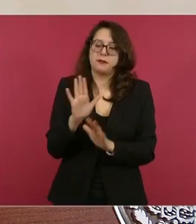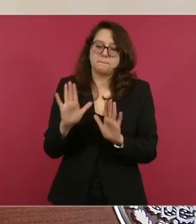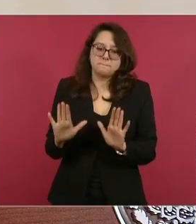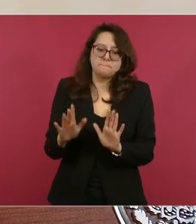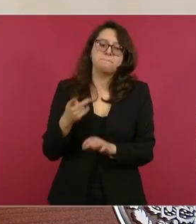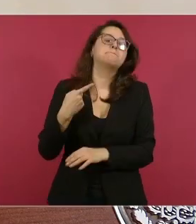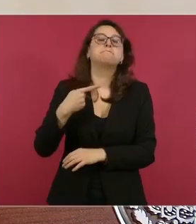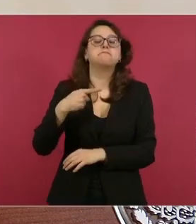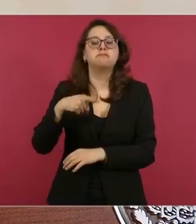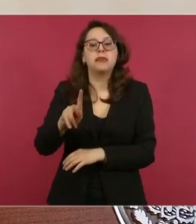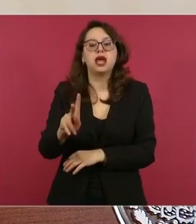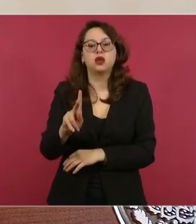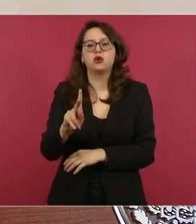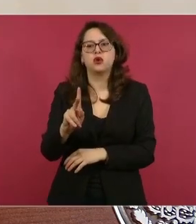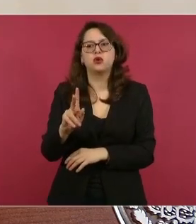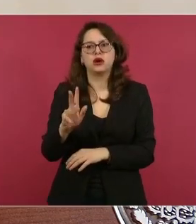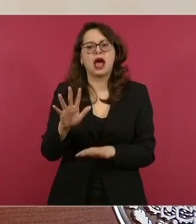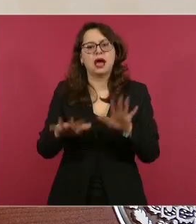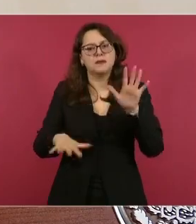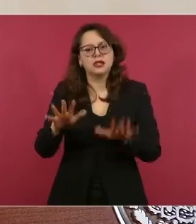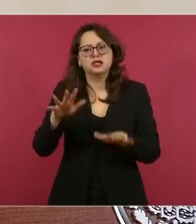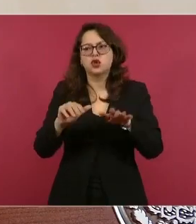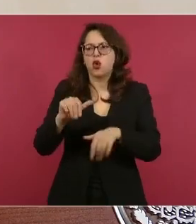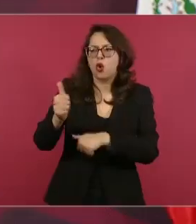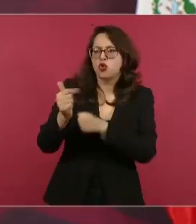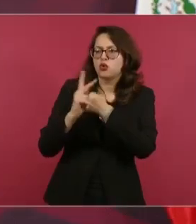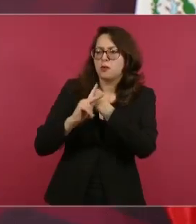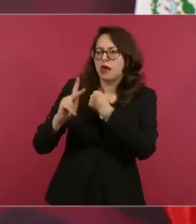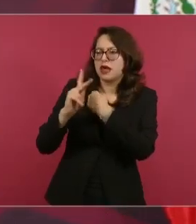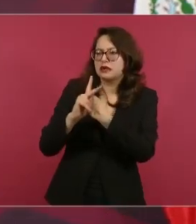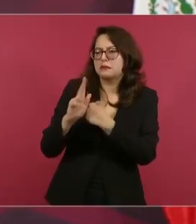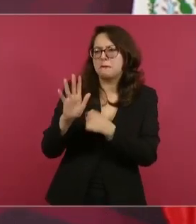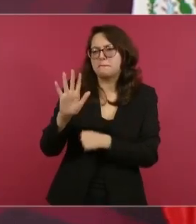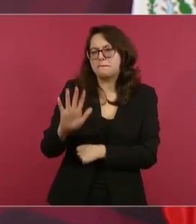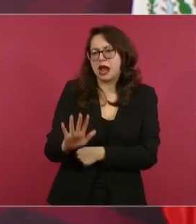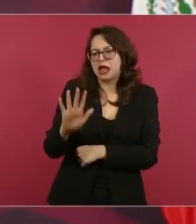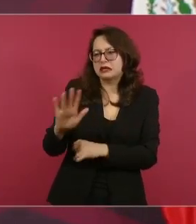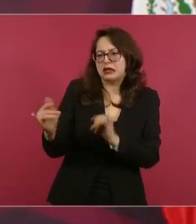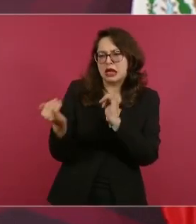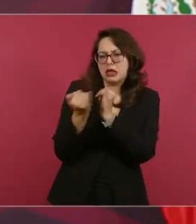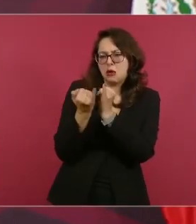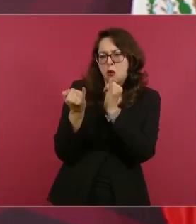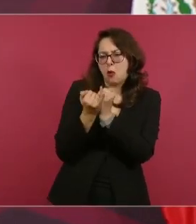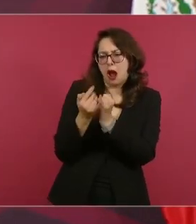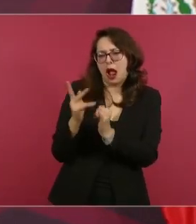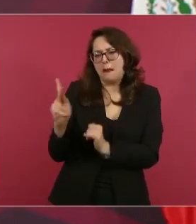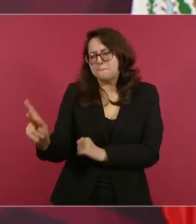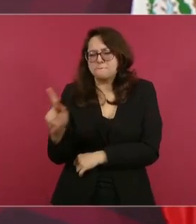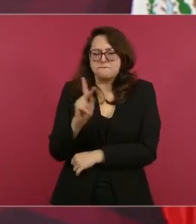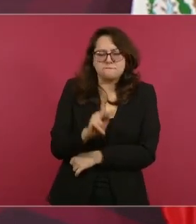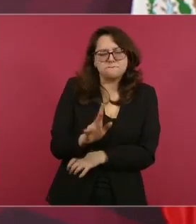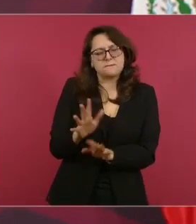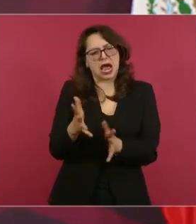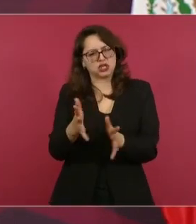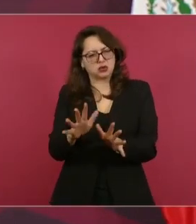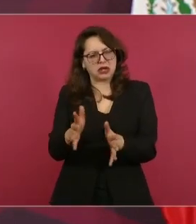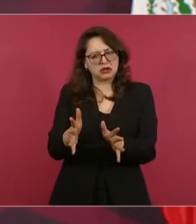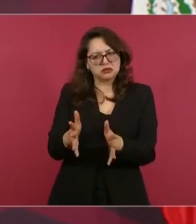experiencias, pero sí ayudan a entender cómo se han resuelto conflictos